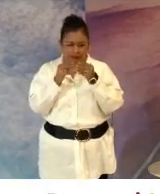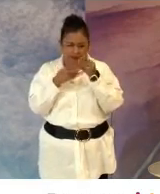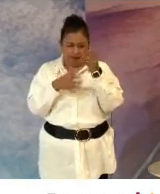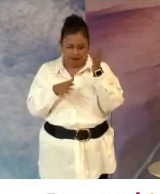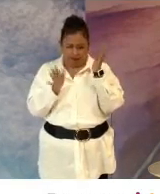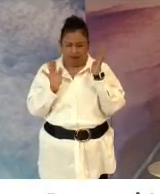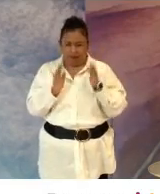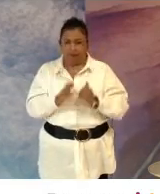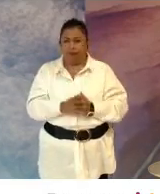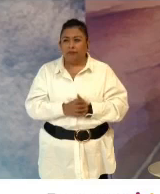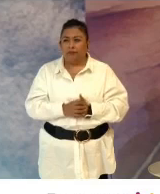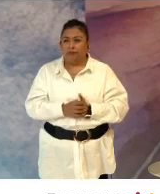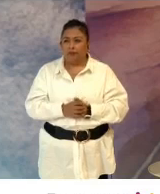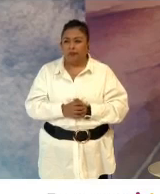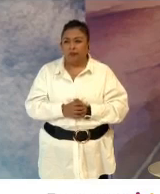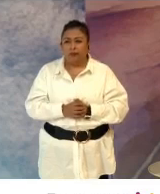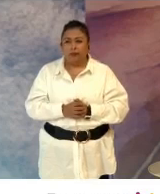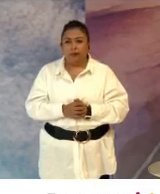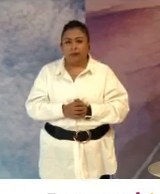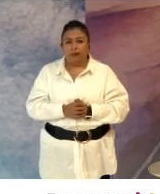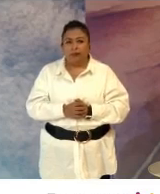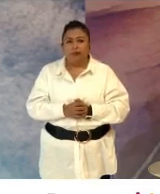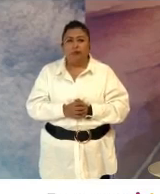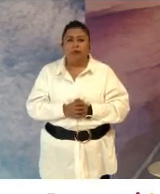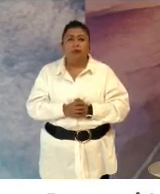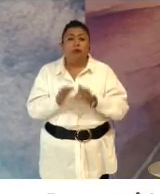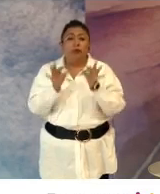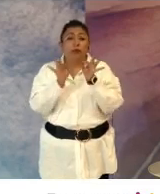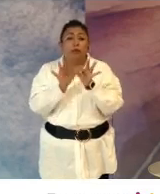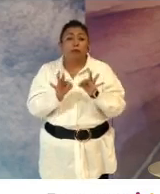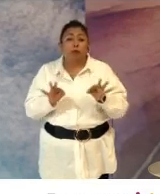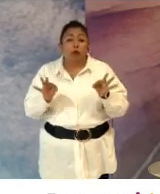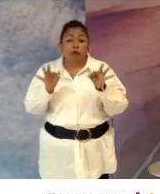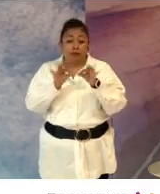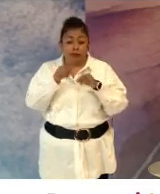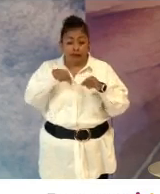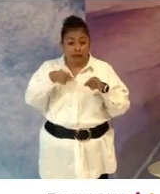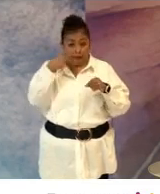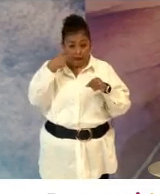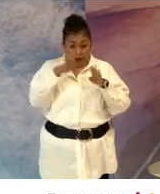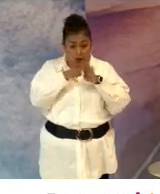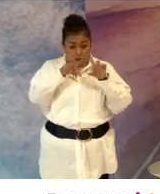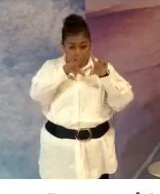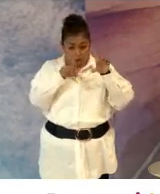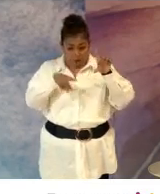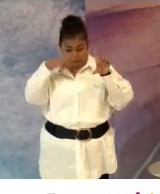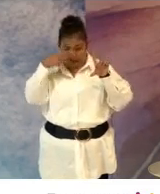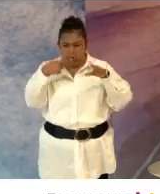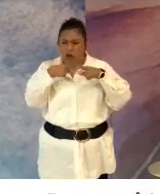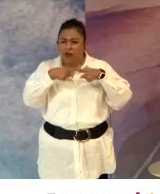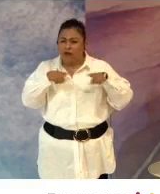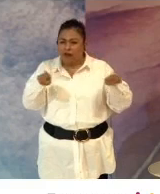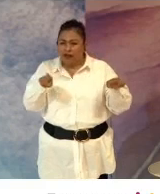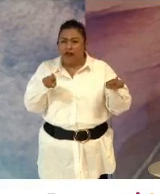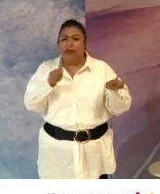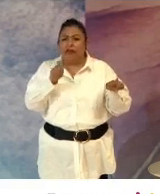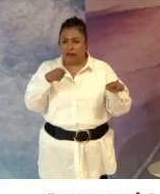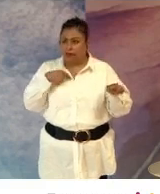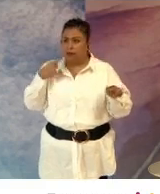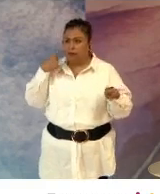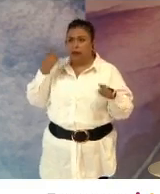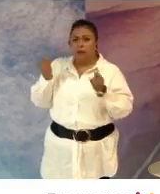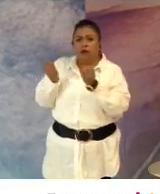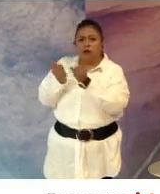la parte clave de lo que hace a México distinto, es lo que también